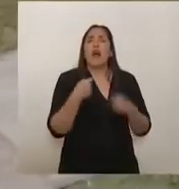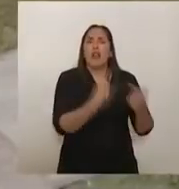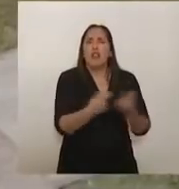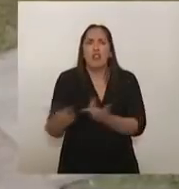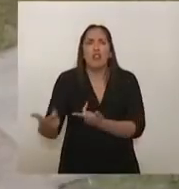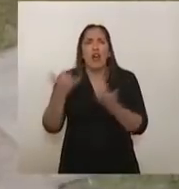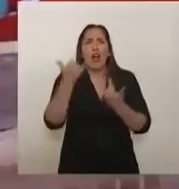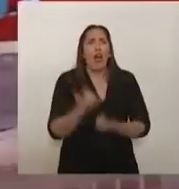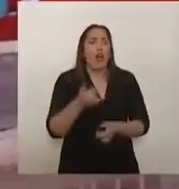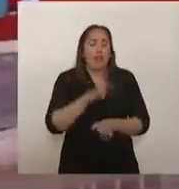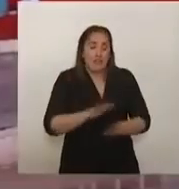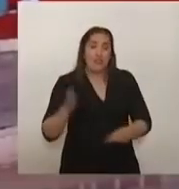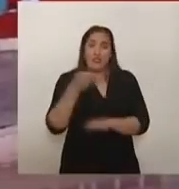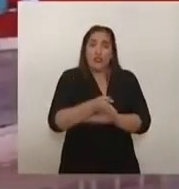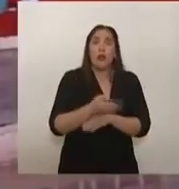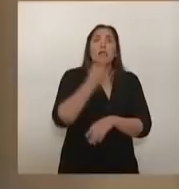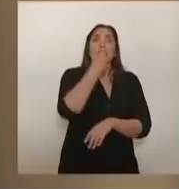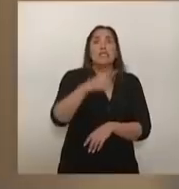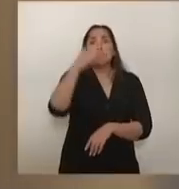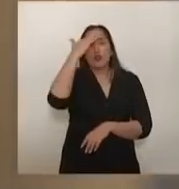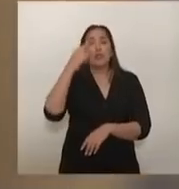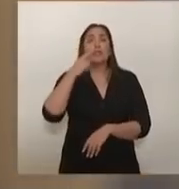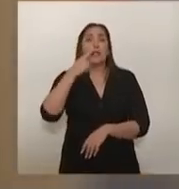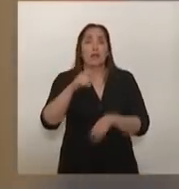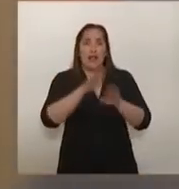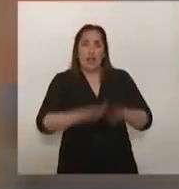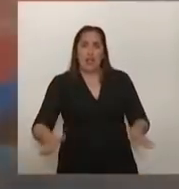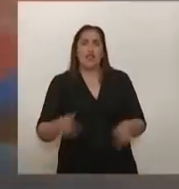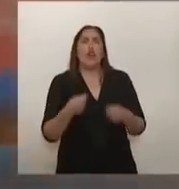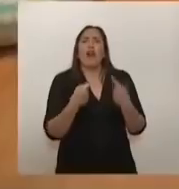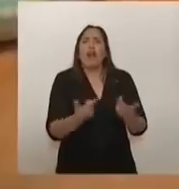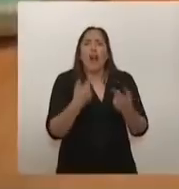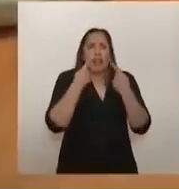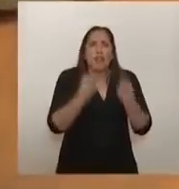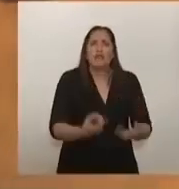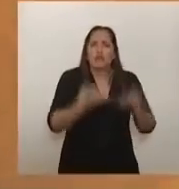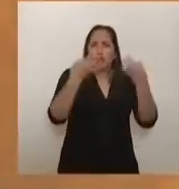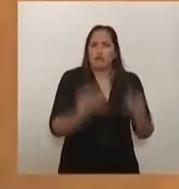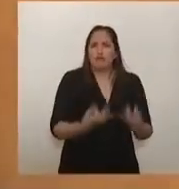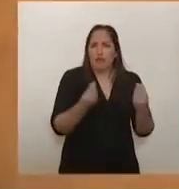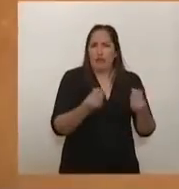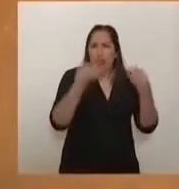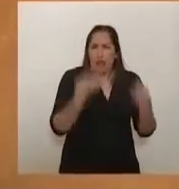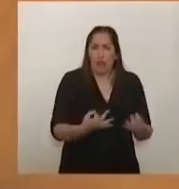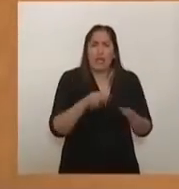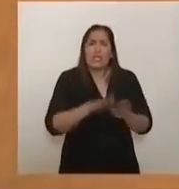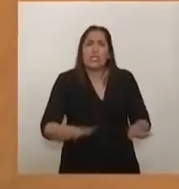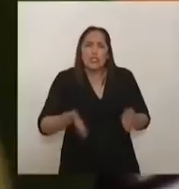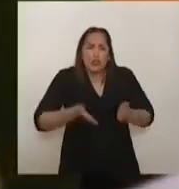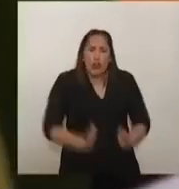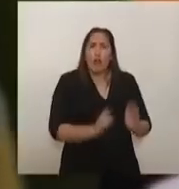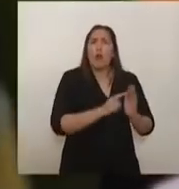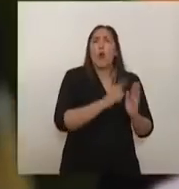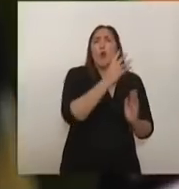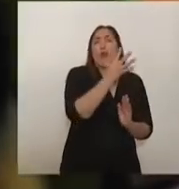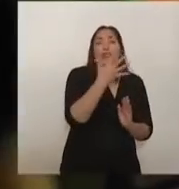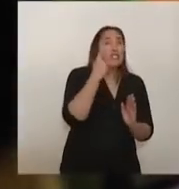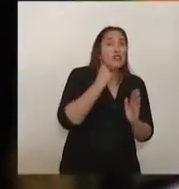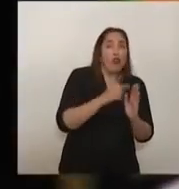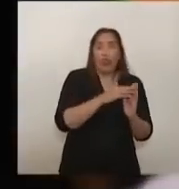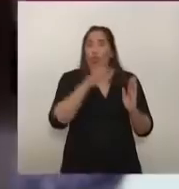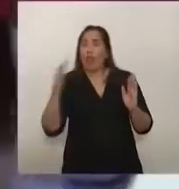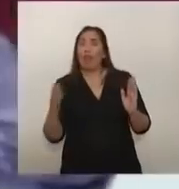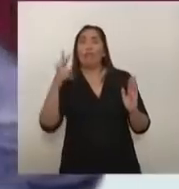115.000 niños y niñas para darles una atención de calidad. Son chicos de entre 45 días y 3